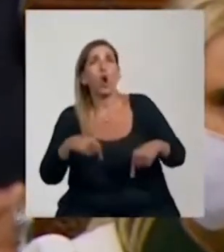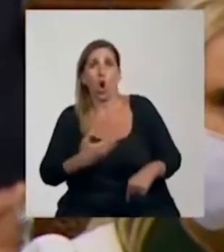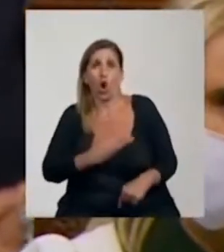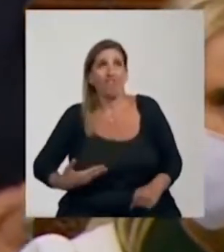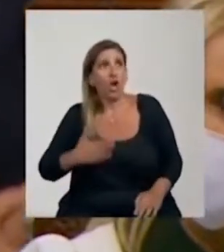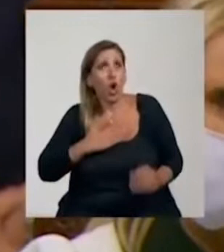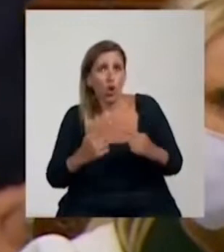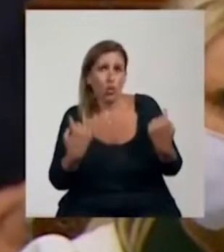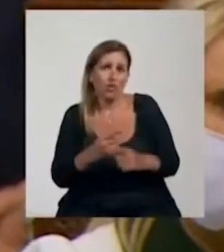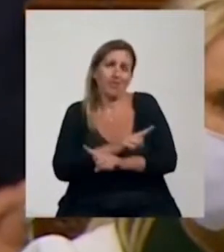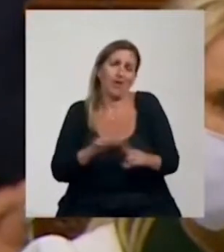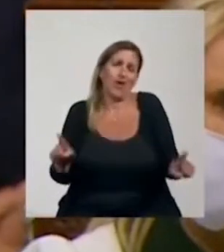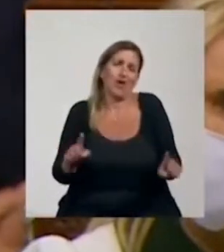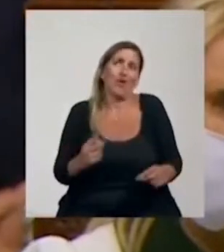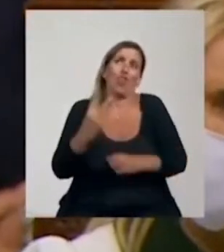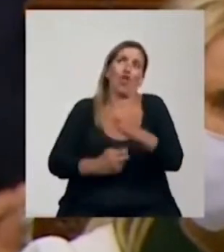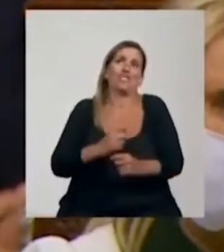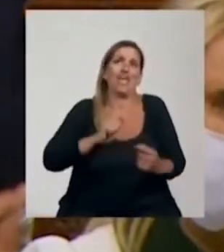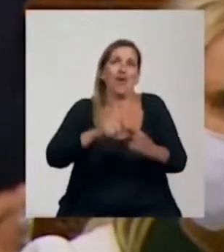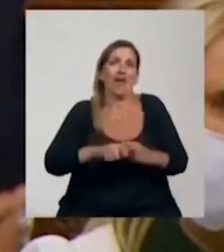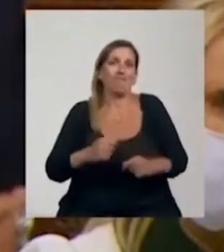gobierno. Nadie hace excepcional un país en 2 años.